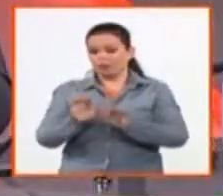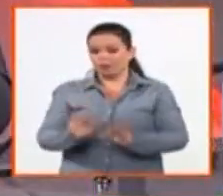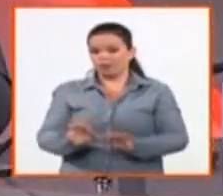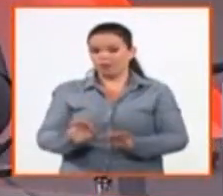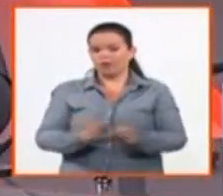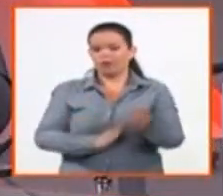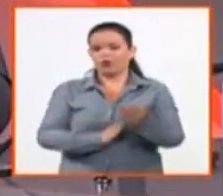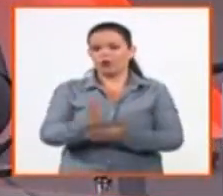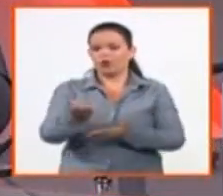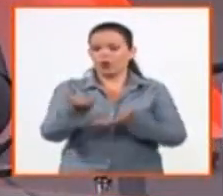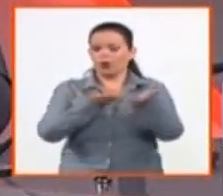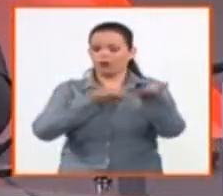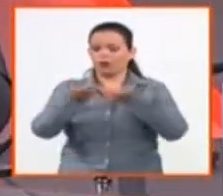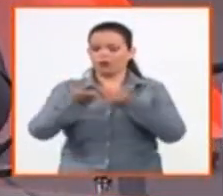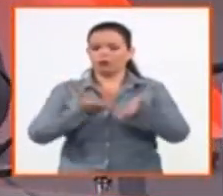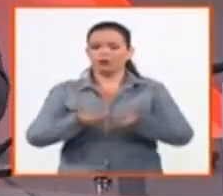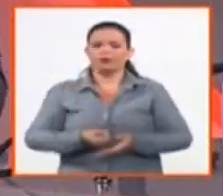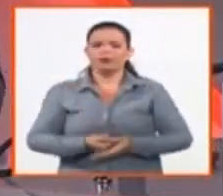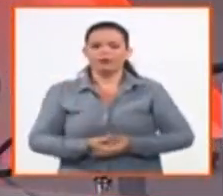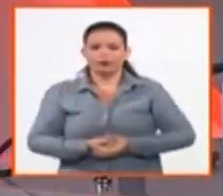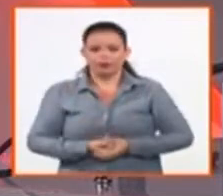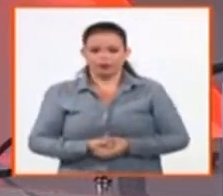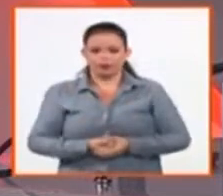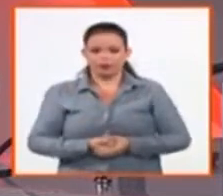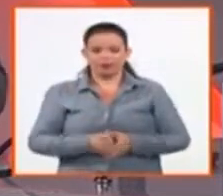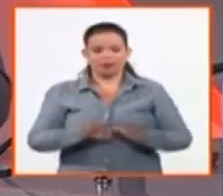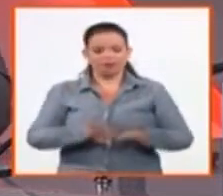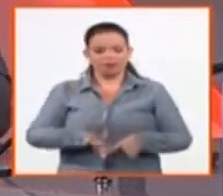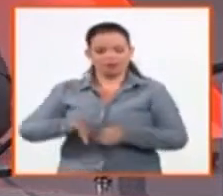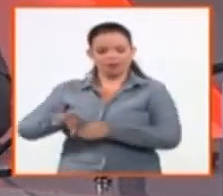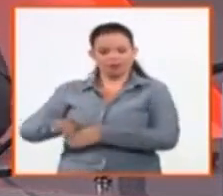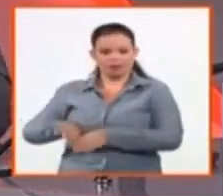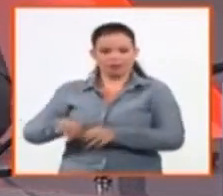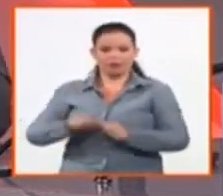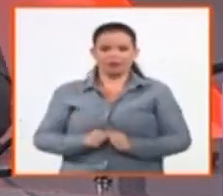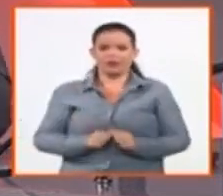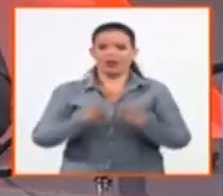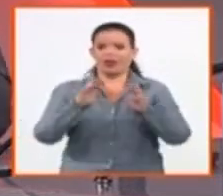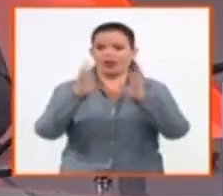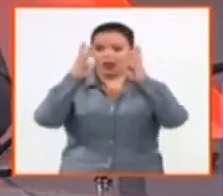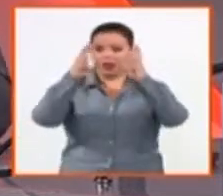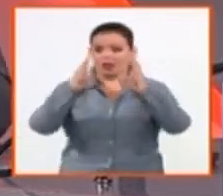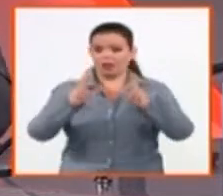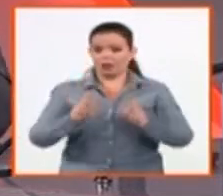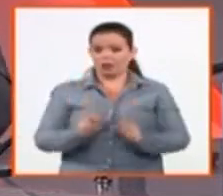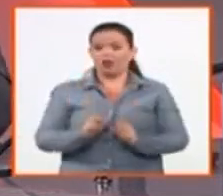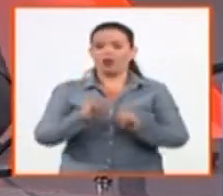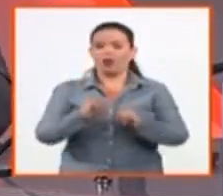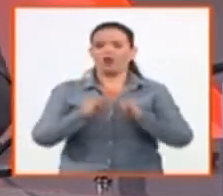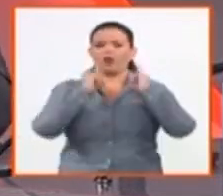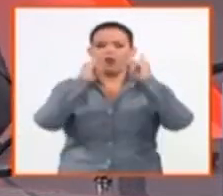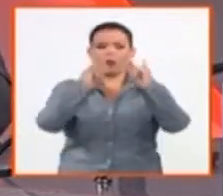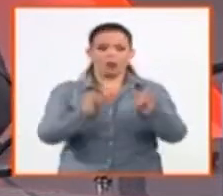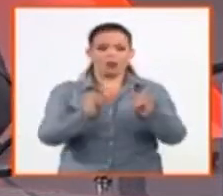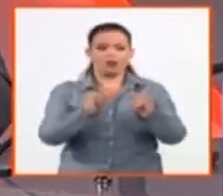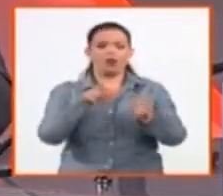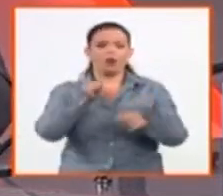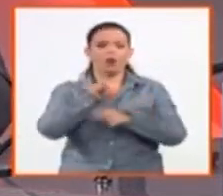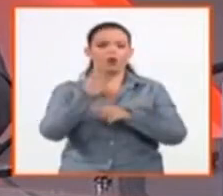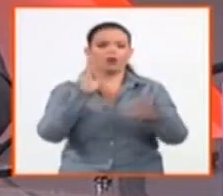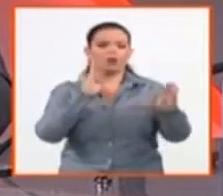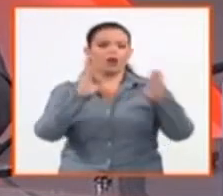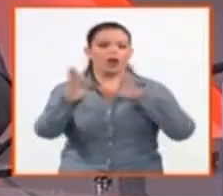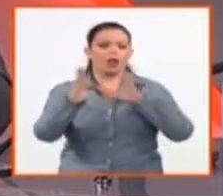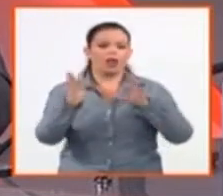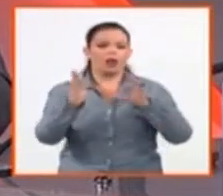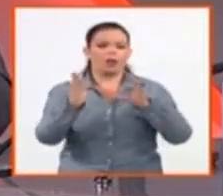Bueno, eso era lo que se acordaba, el resultado de esta última ronda de negociaciones entre oposición y gobierno en Venezuela. Quiero